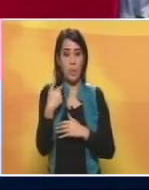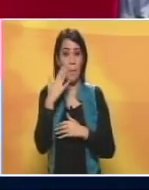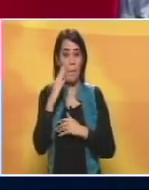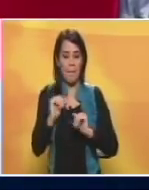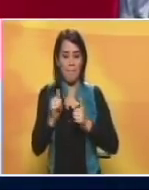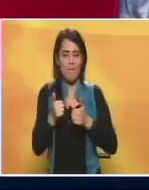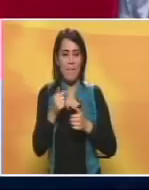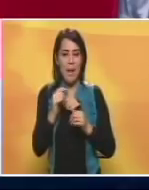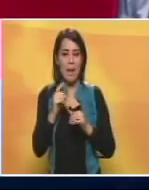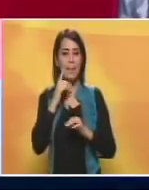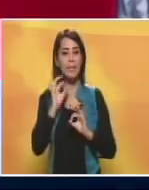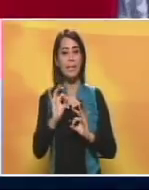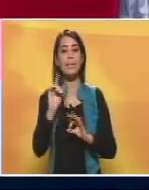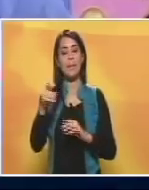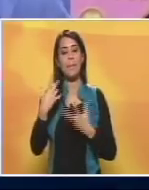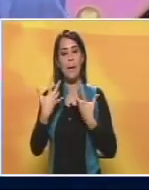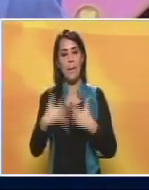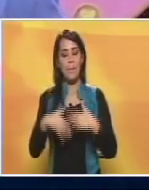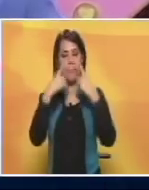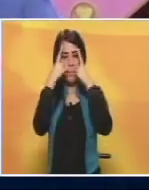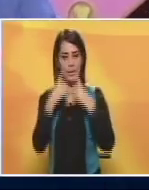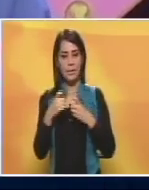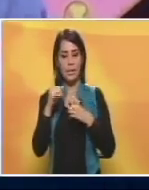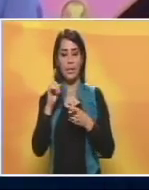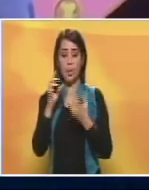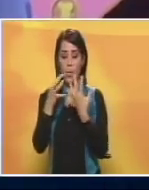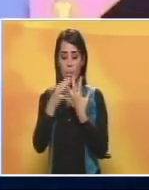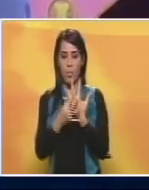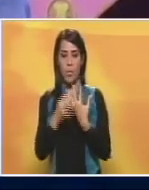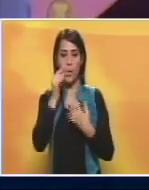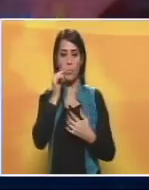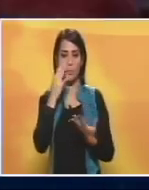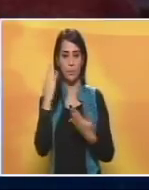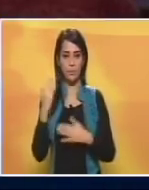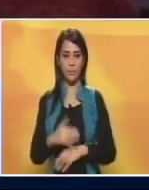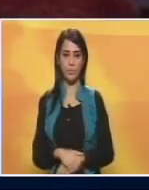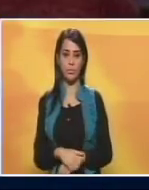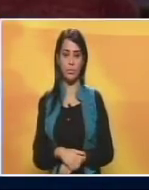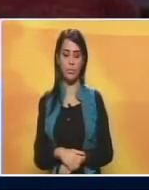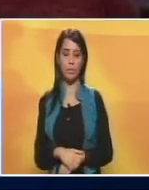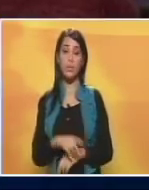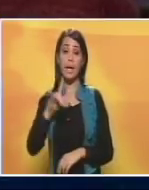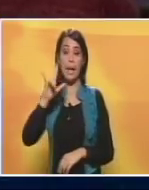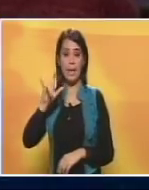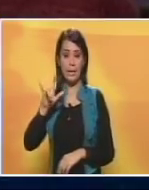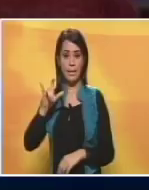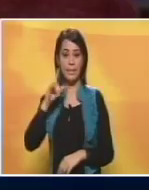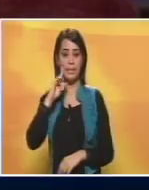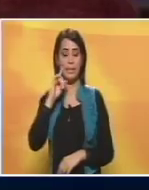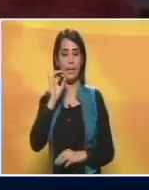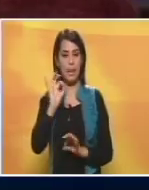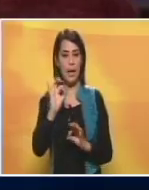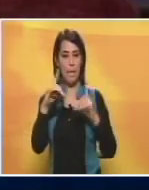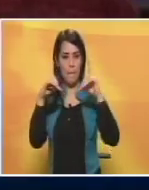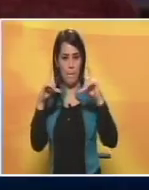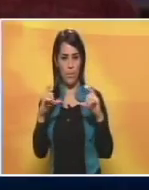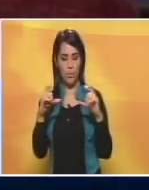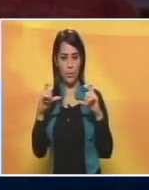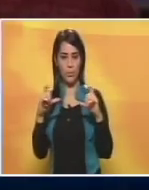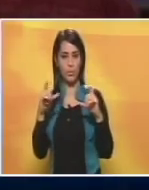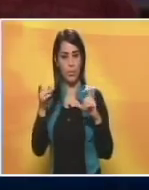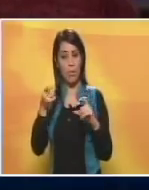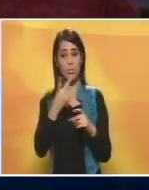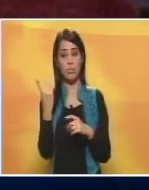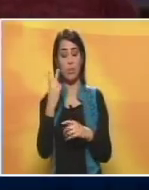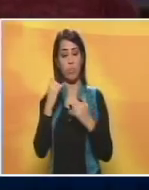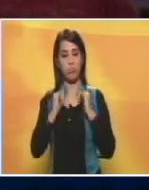su matrimonio con el empresario mexicano José Antonio Bastón. Longoria acudió nuevamente a Instagram para postear la imagen de la publicación en la que ella y